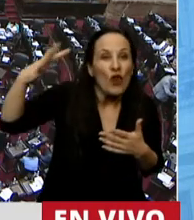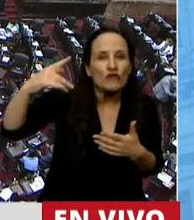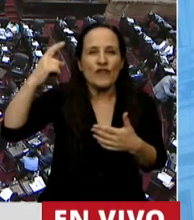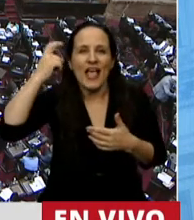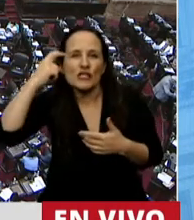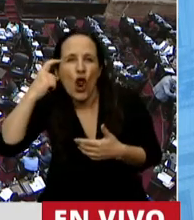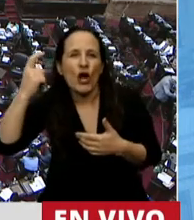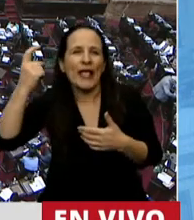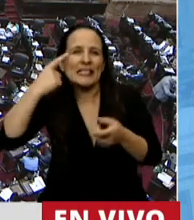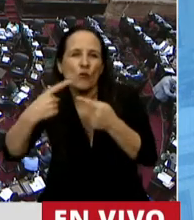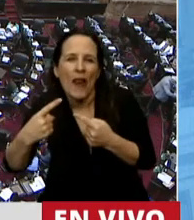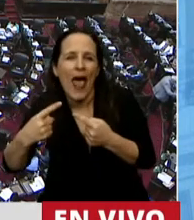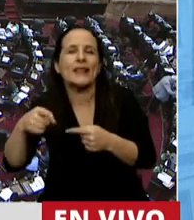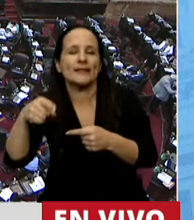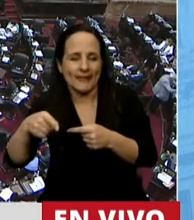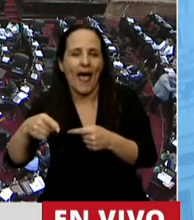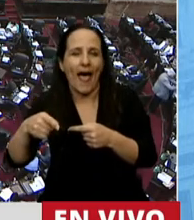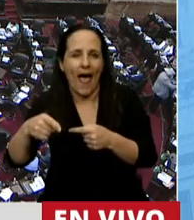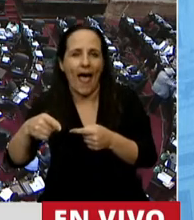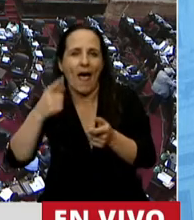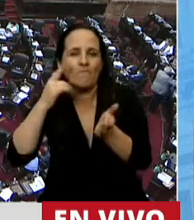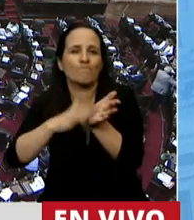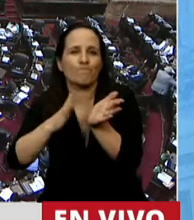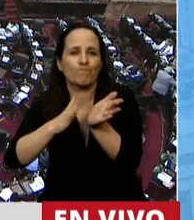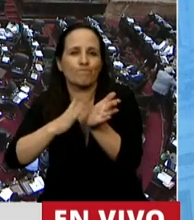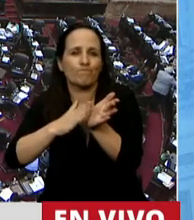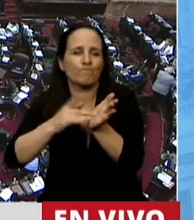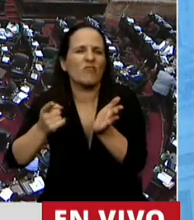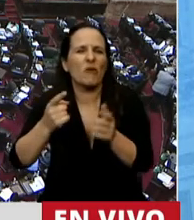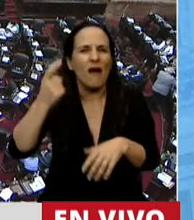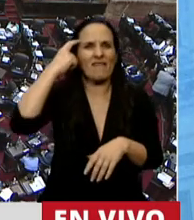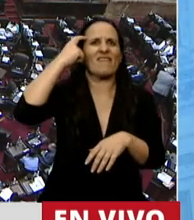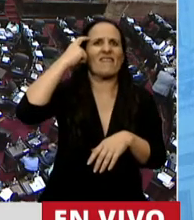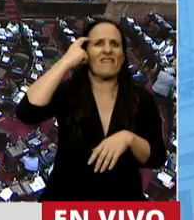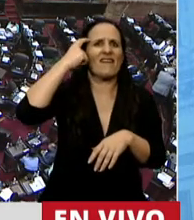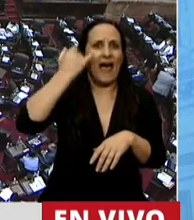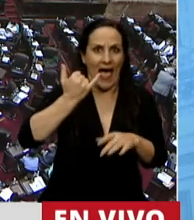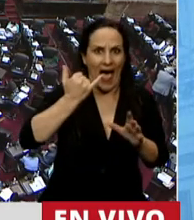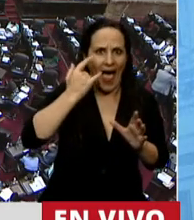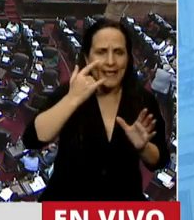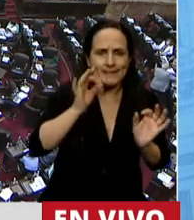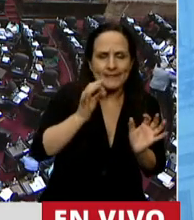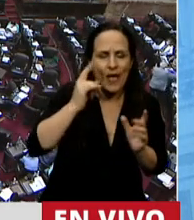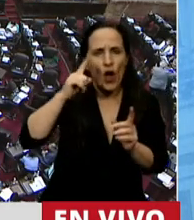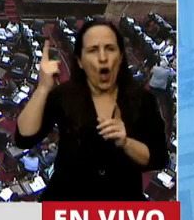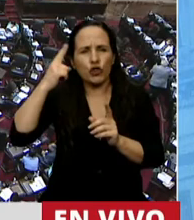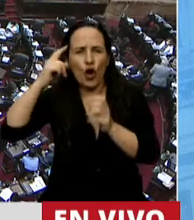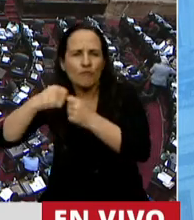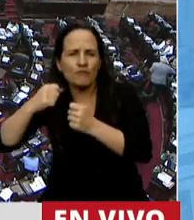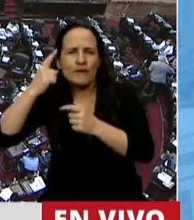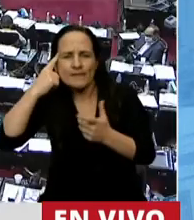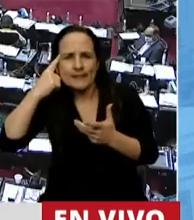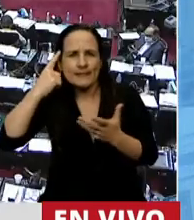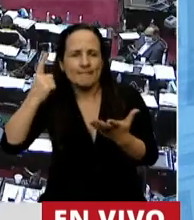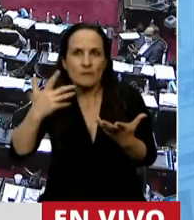psicología como el psicoanálisis han demostrado también de que toda conciencia supone un inconsciente y ese inconsciente también forma